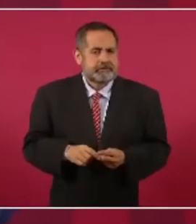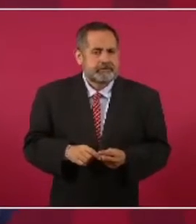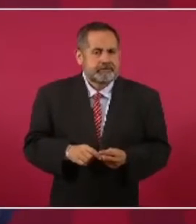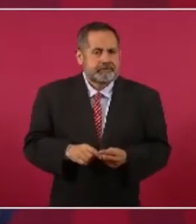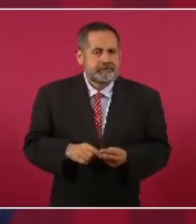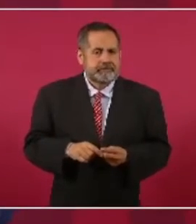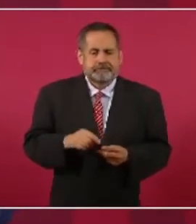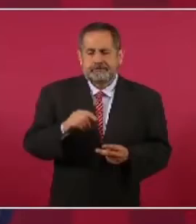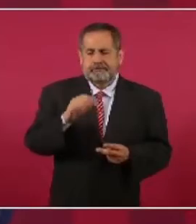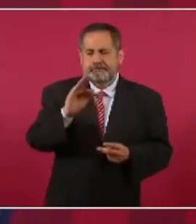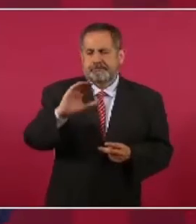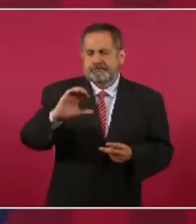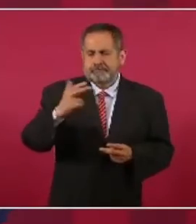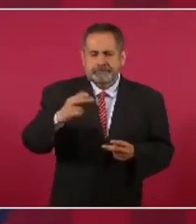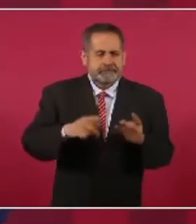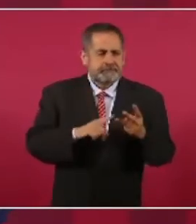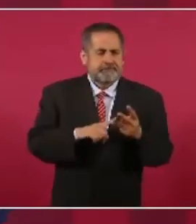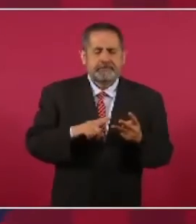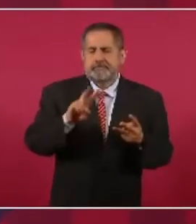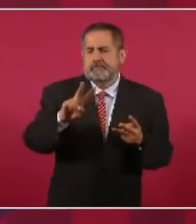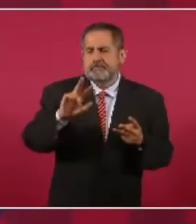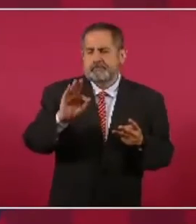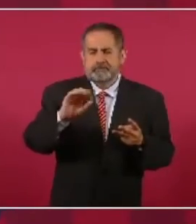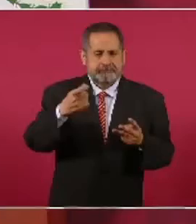de Calderón, de Fox,